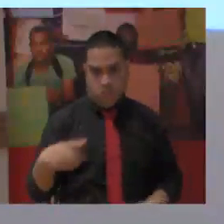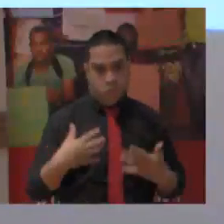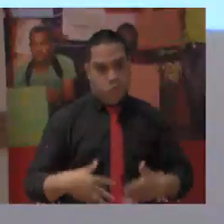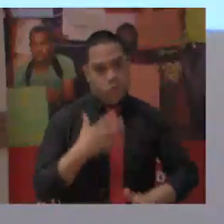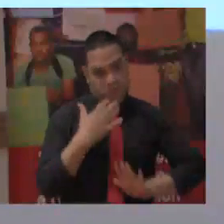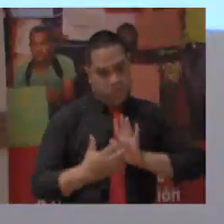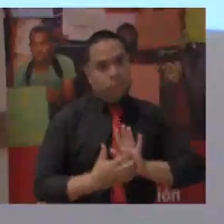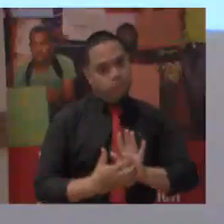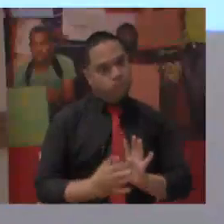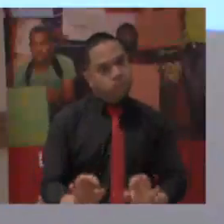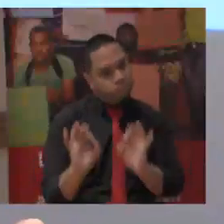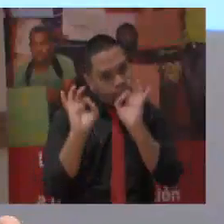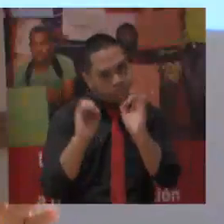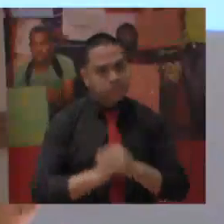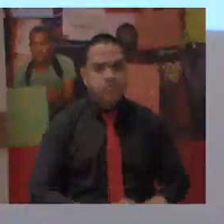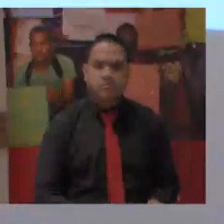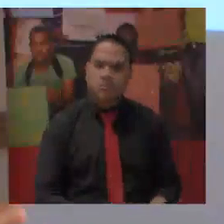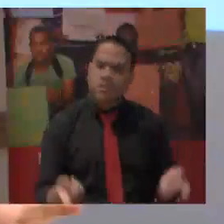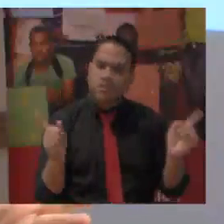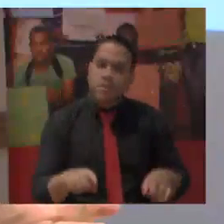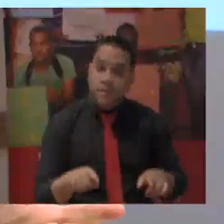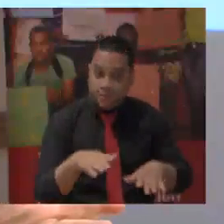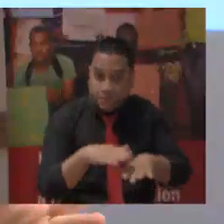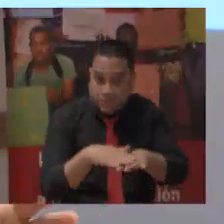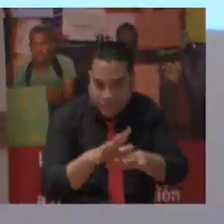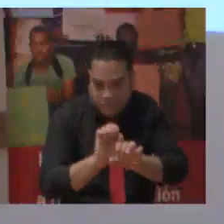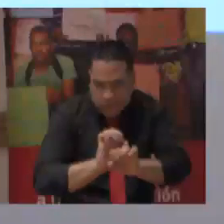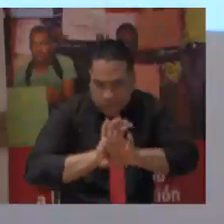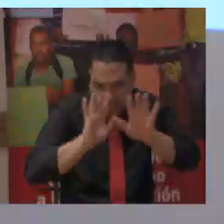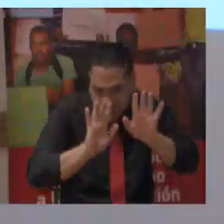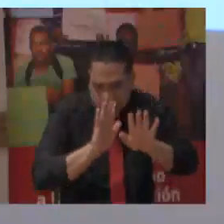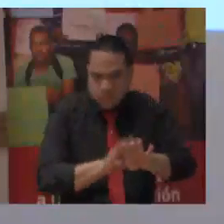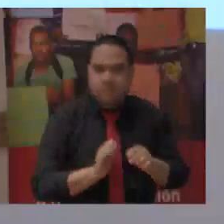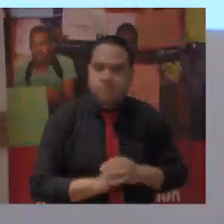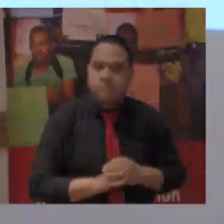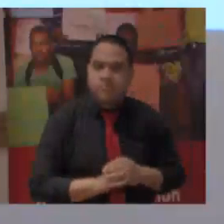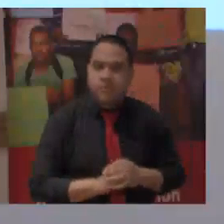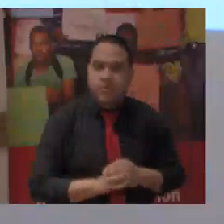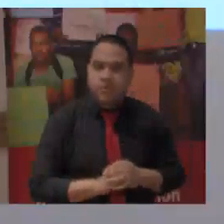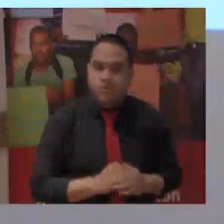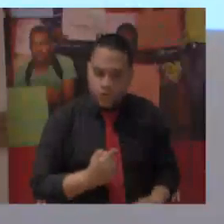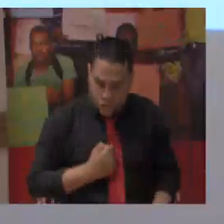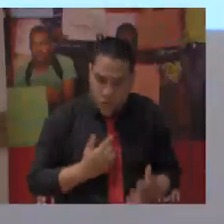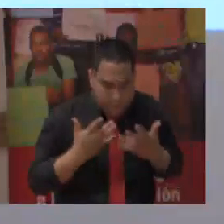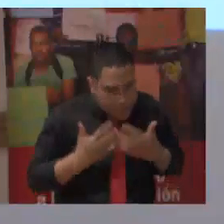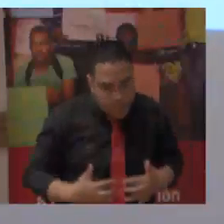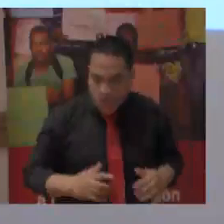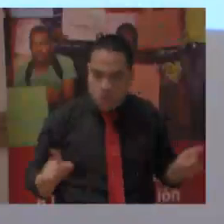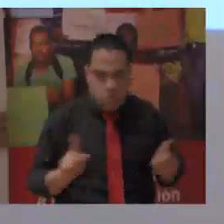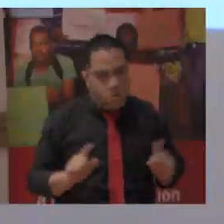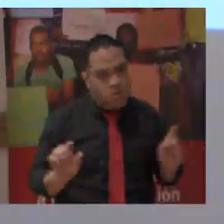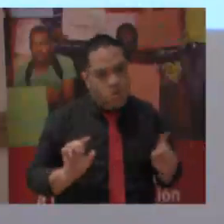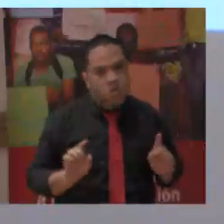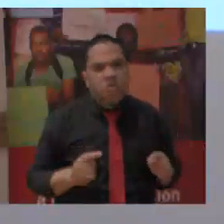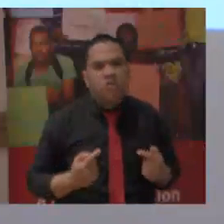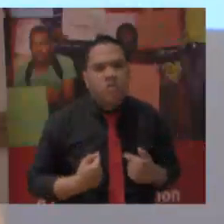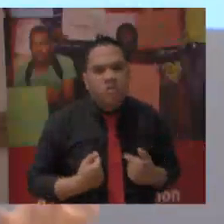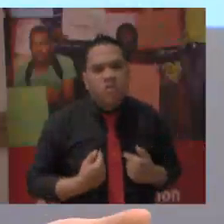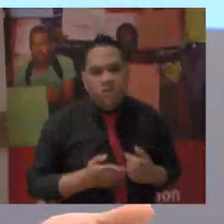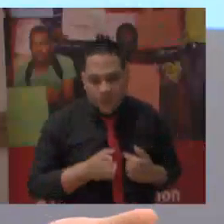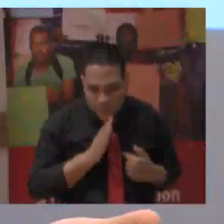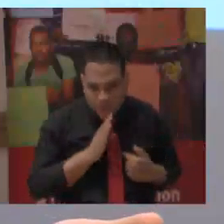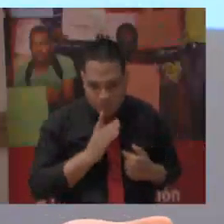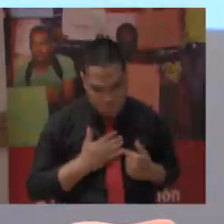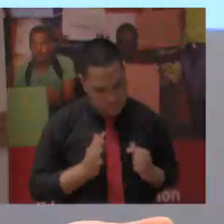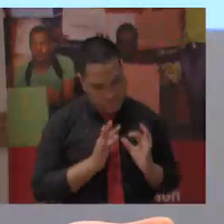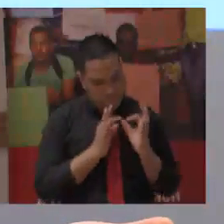eso. Yo también quiero aclarar una cosa, y es, yo no soy empresario, yo soy miembro de